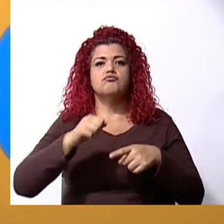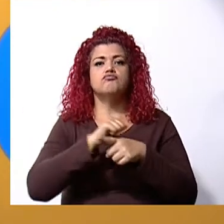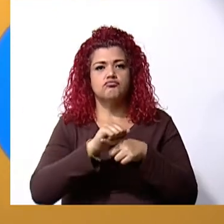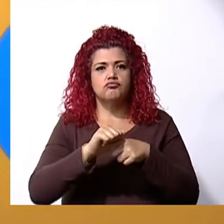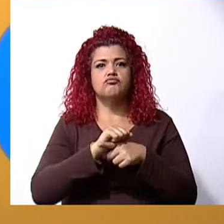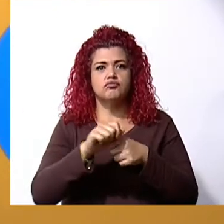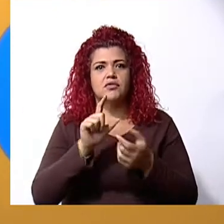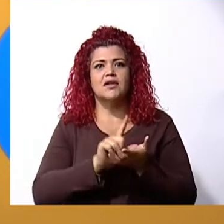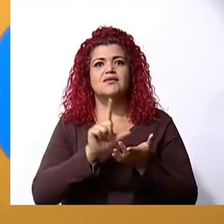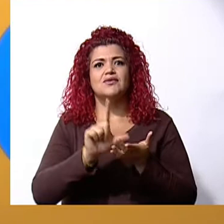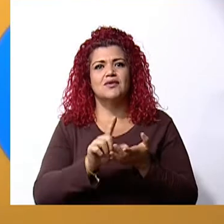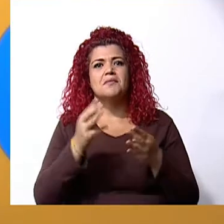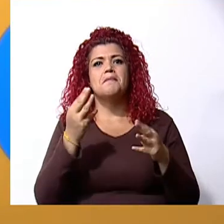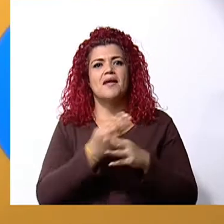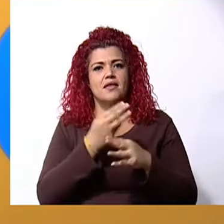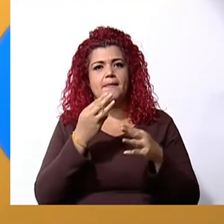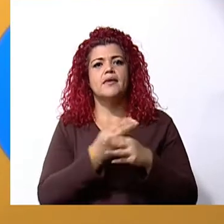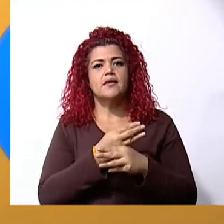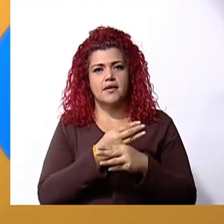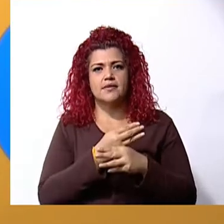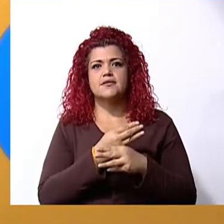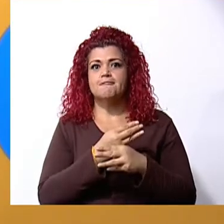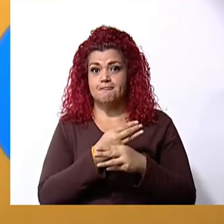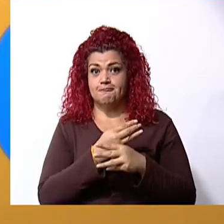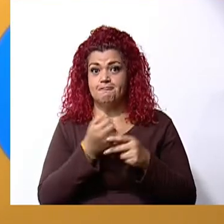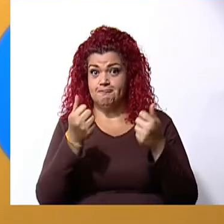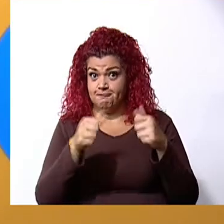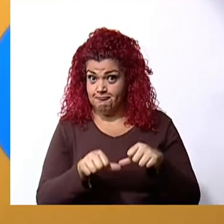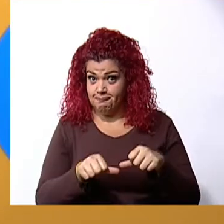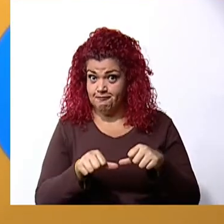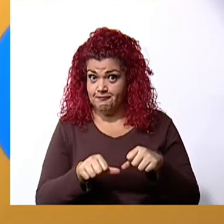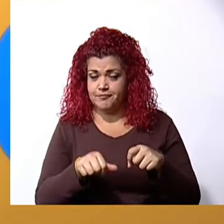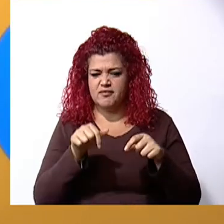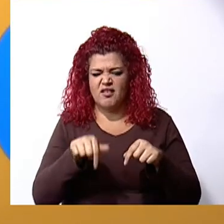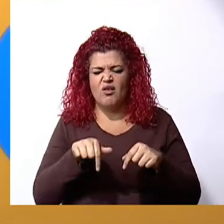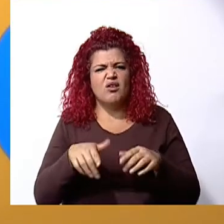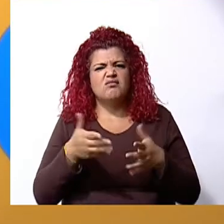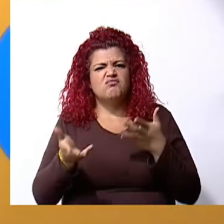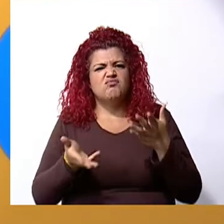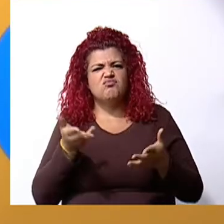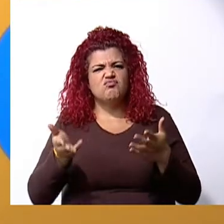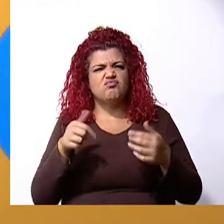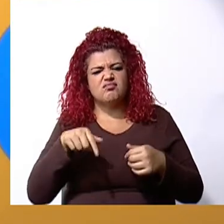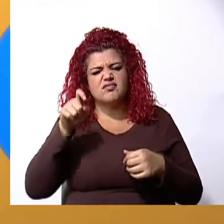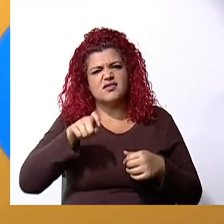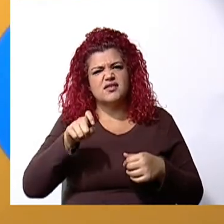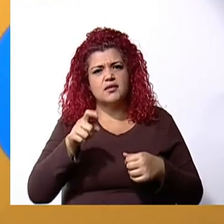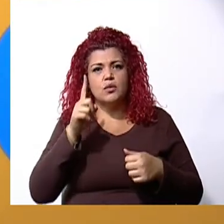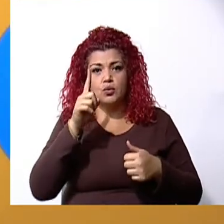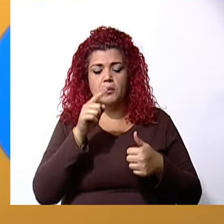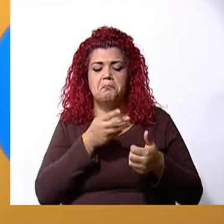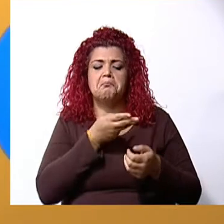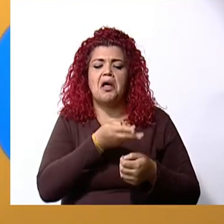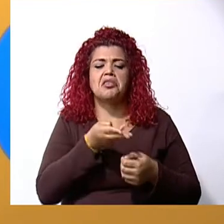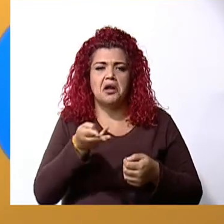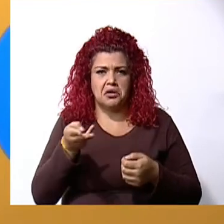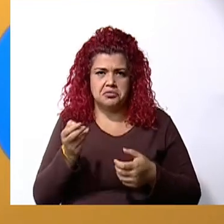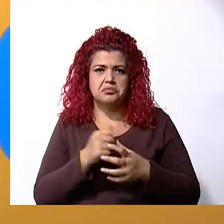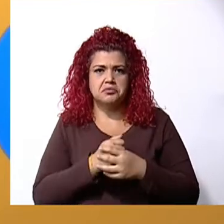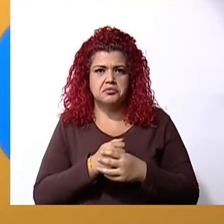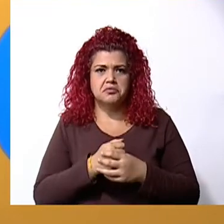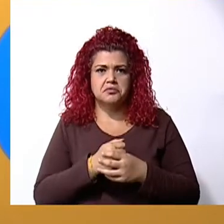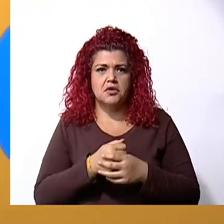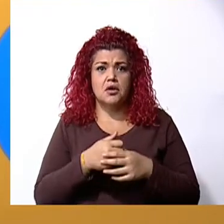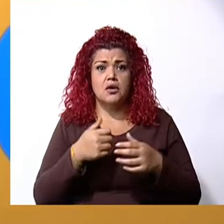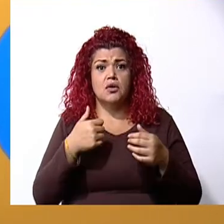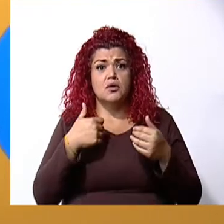una de las lecciones de matemáticas. ¿De acuerdo? Para el día de hoy vamos a necesitar unos materiales. Por